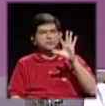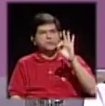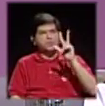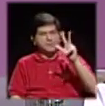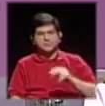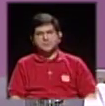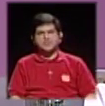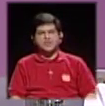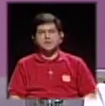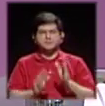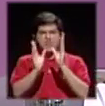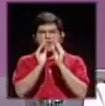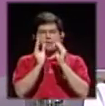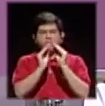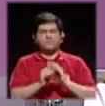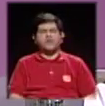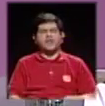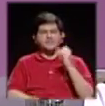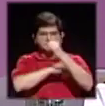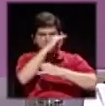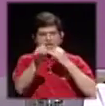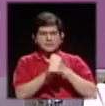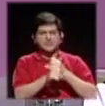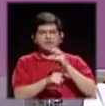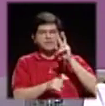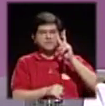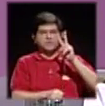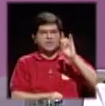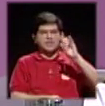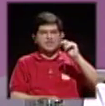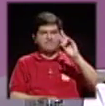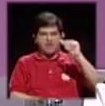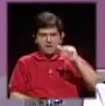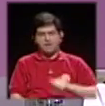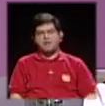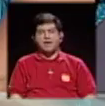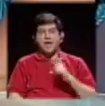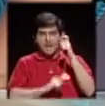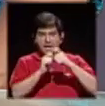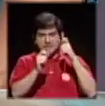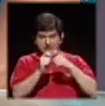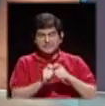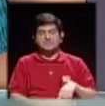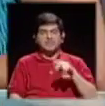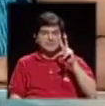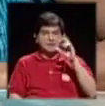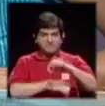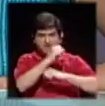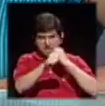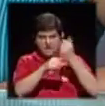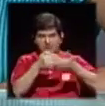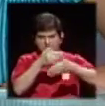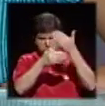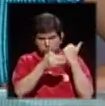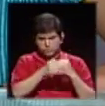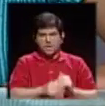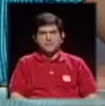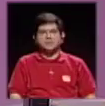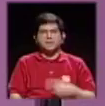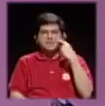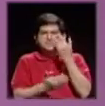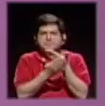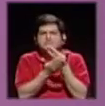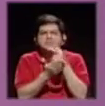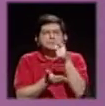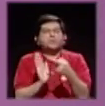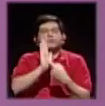1993, en la Conferencia Internacional de Viena. Hace 20 años. Precisamente hace 20 años, los testimonios